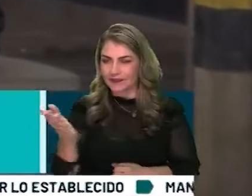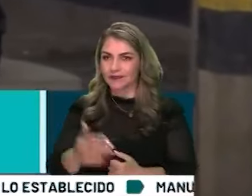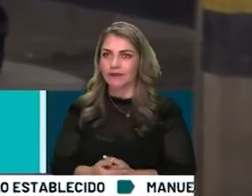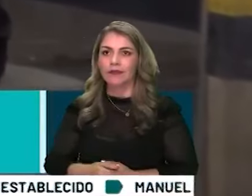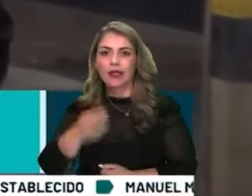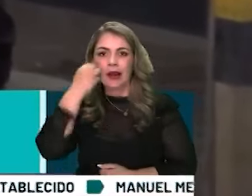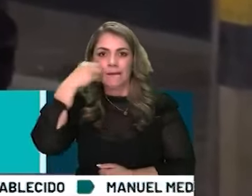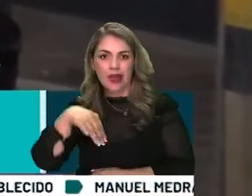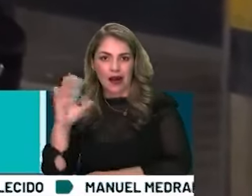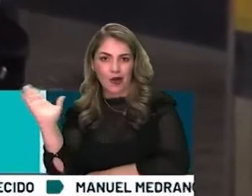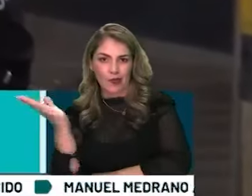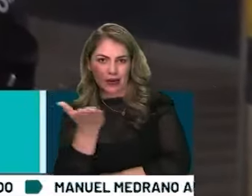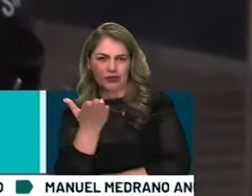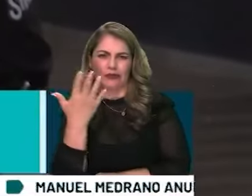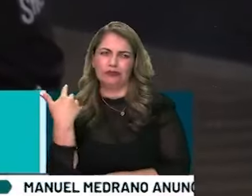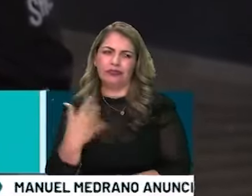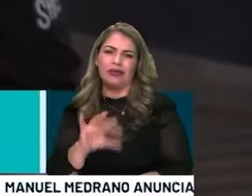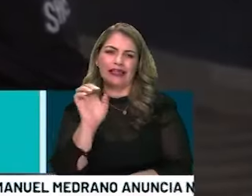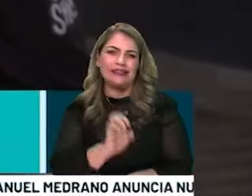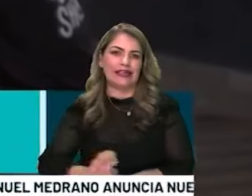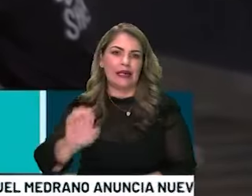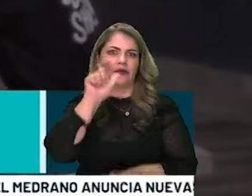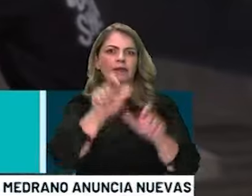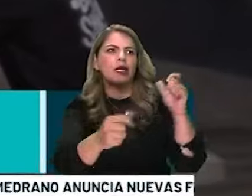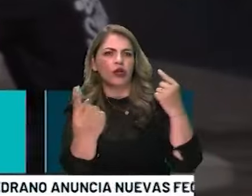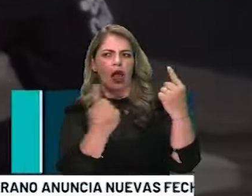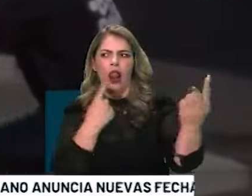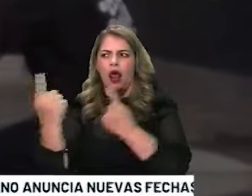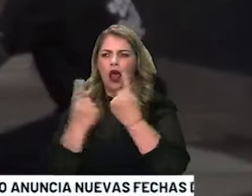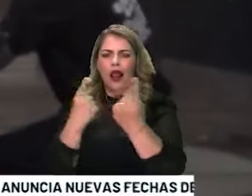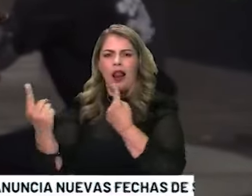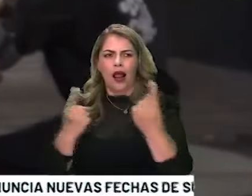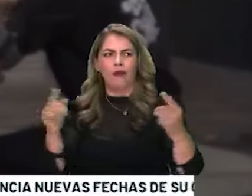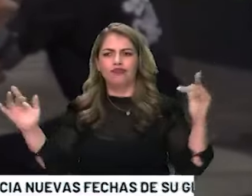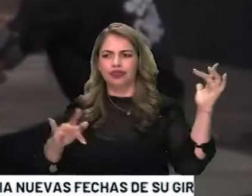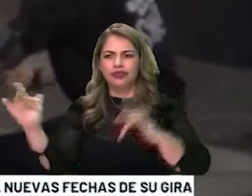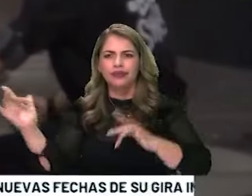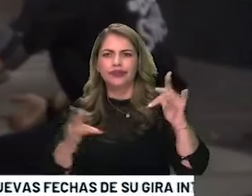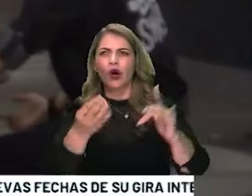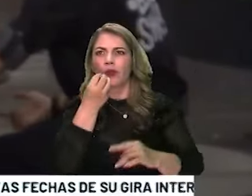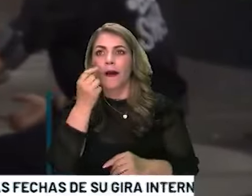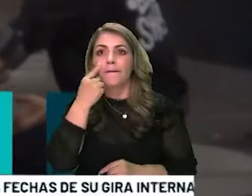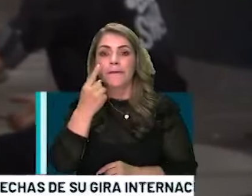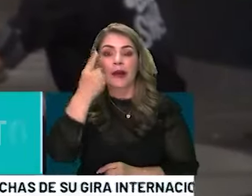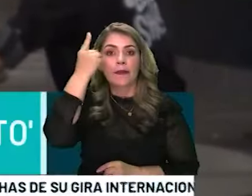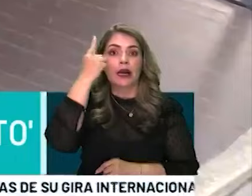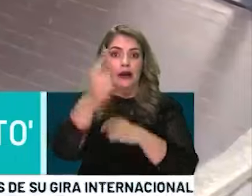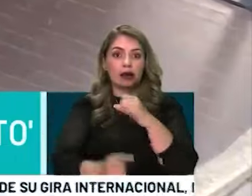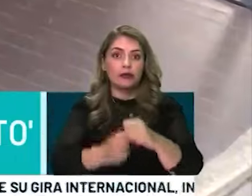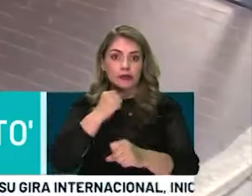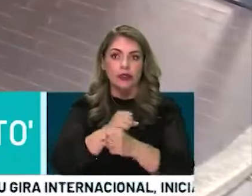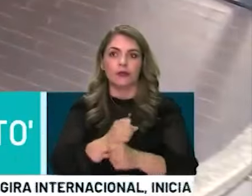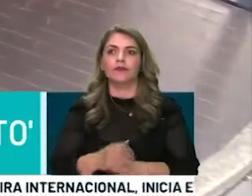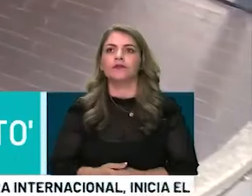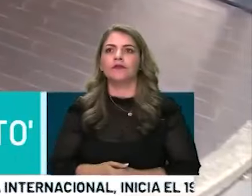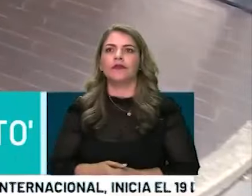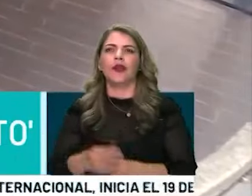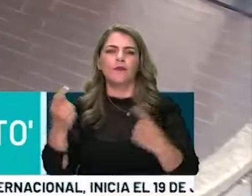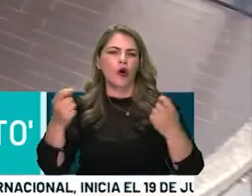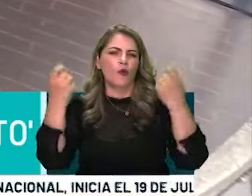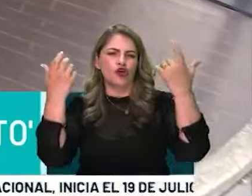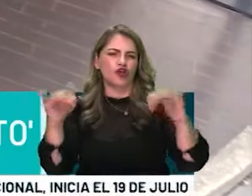sido maravillosa. Los comensales realmente han acogido muy bien esa iniciativa que nace por primera vez este año. Tenemos promociones para todo